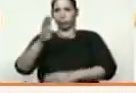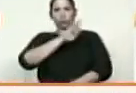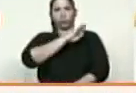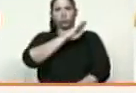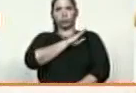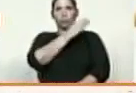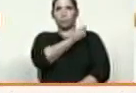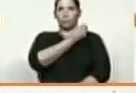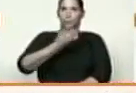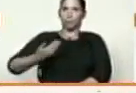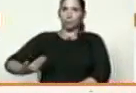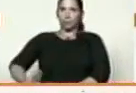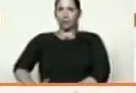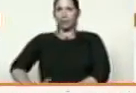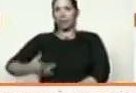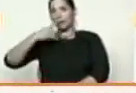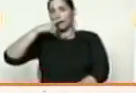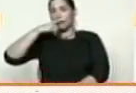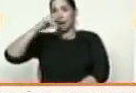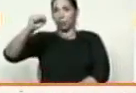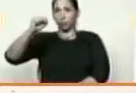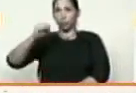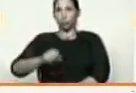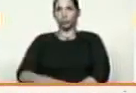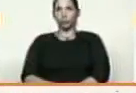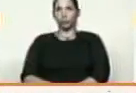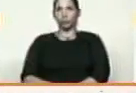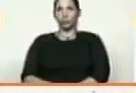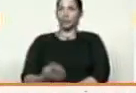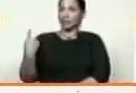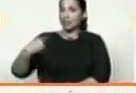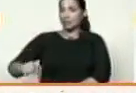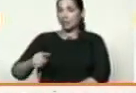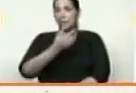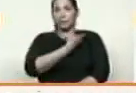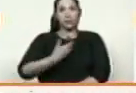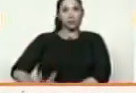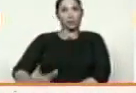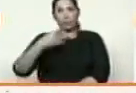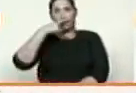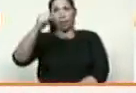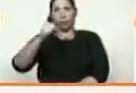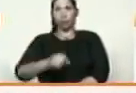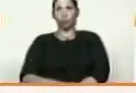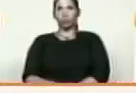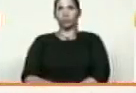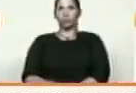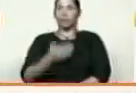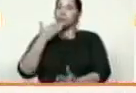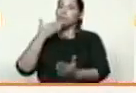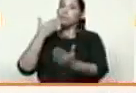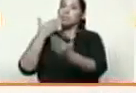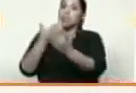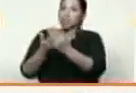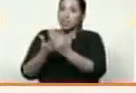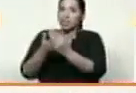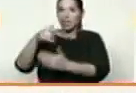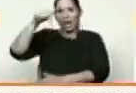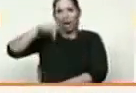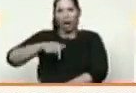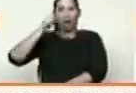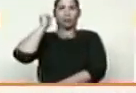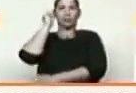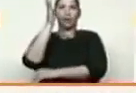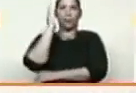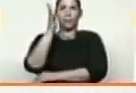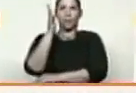del presidente Maduro. ¿Tendría el presidente Maduro que pedirle a esa asamblea que